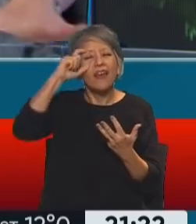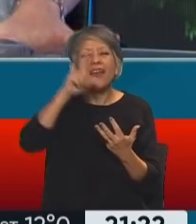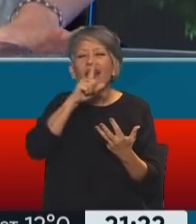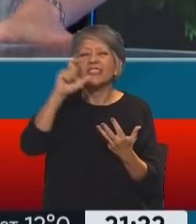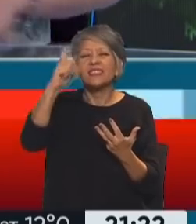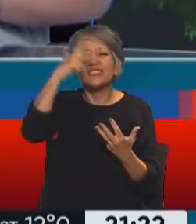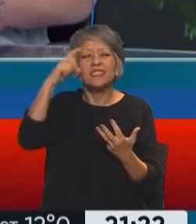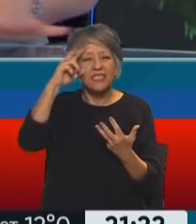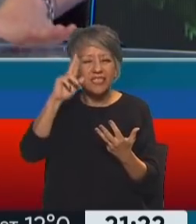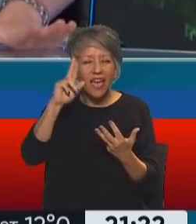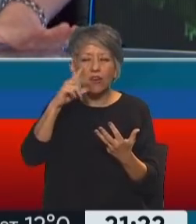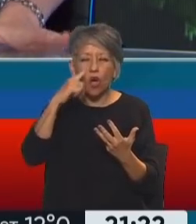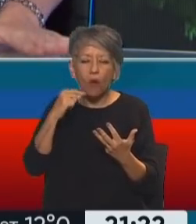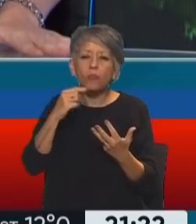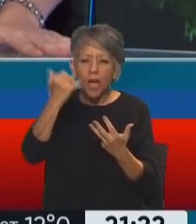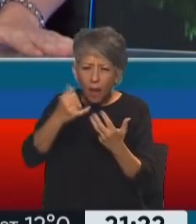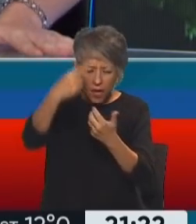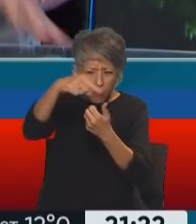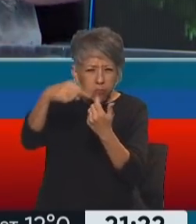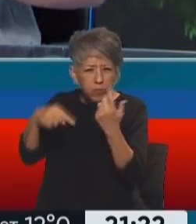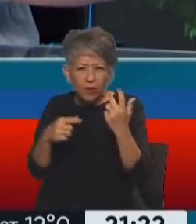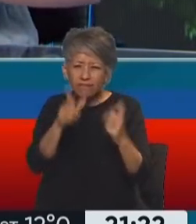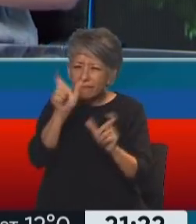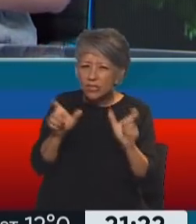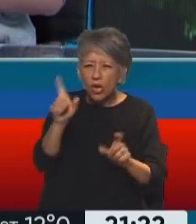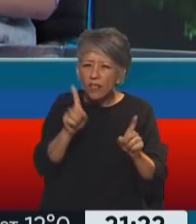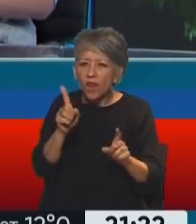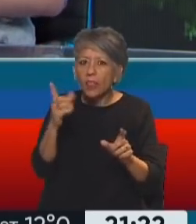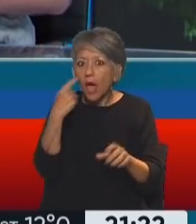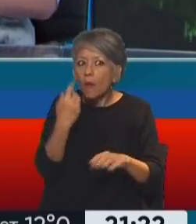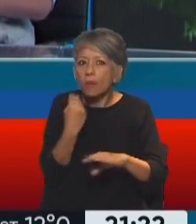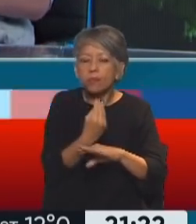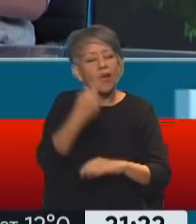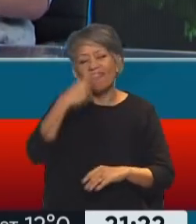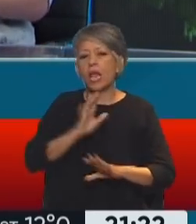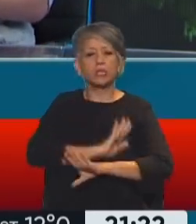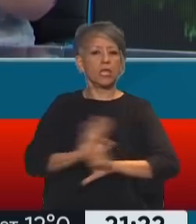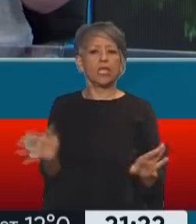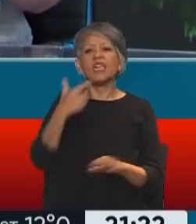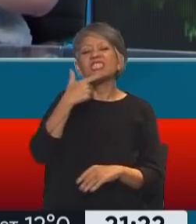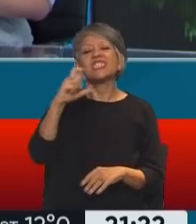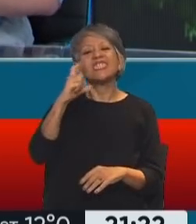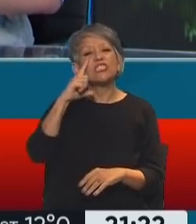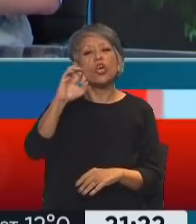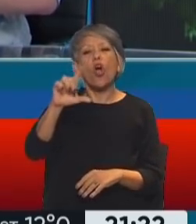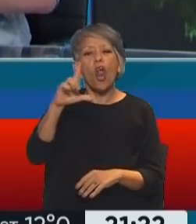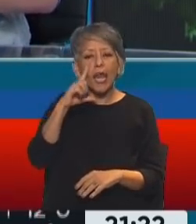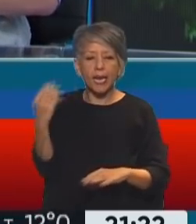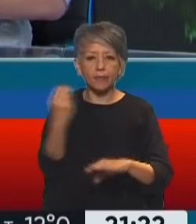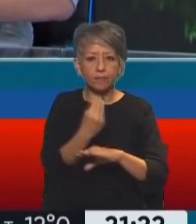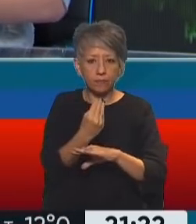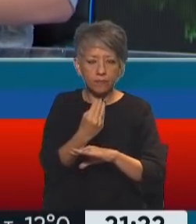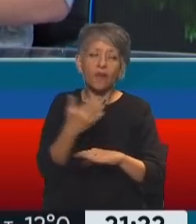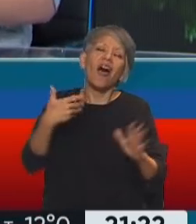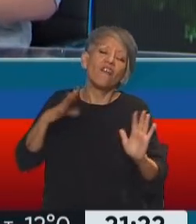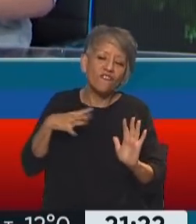aparecido varios nombres, varias versiones, sí, como ministro de Desarrollo Productivo, pero finalmente ha quedado el ahora, bueno, en realidad cuando se ha